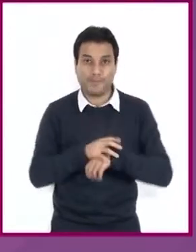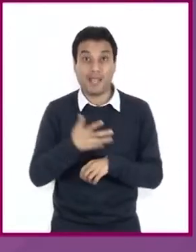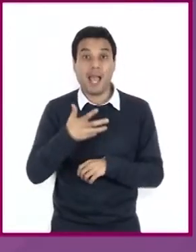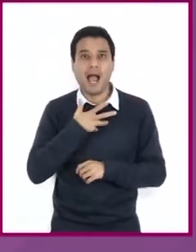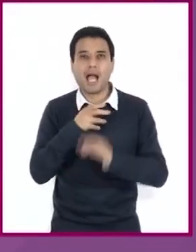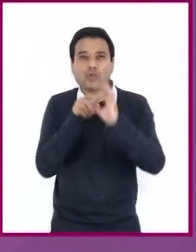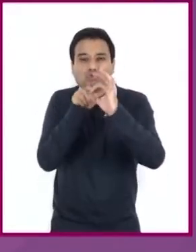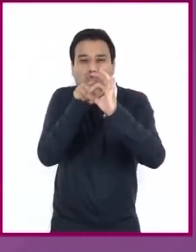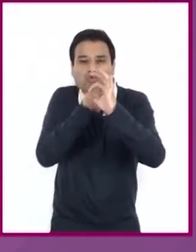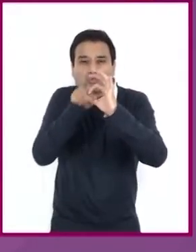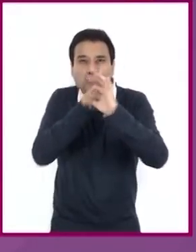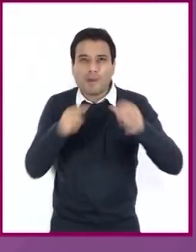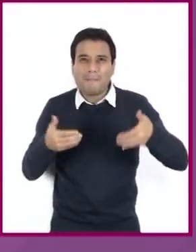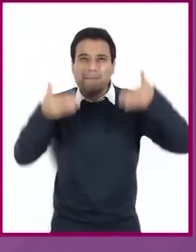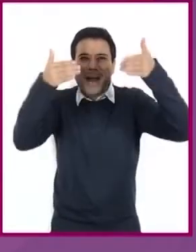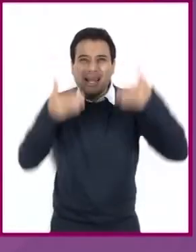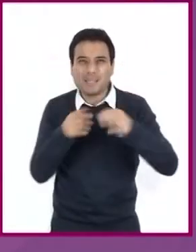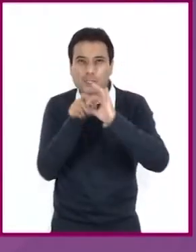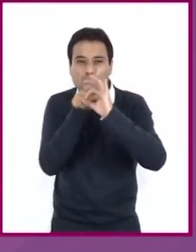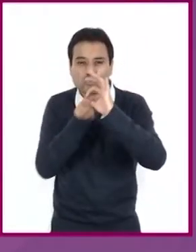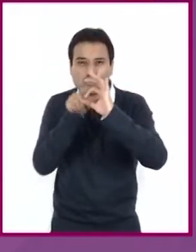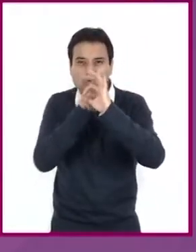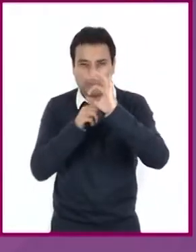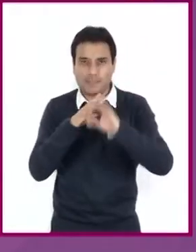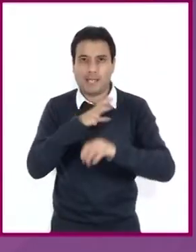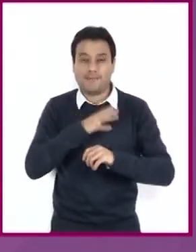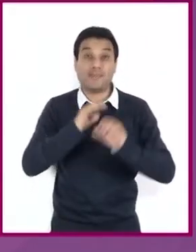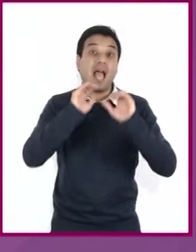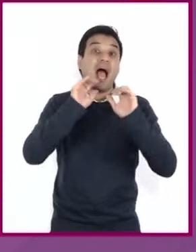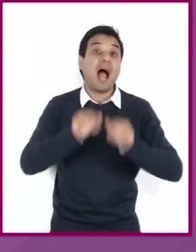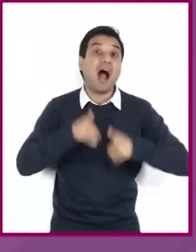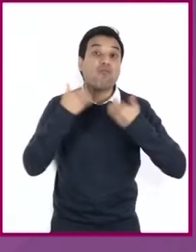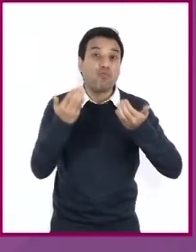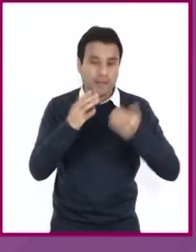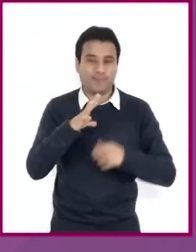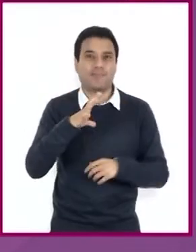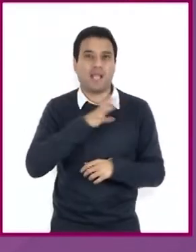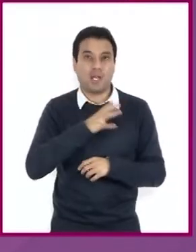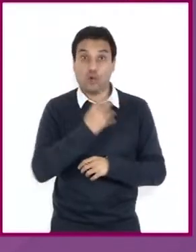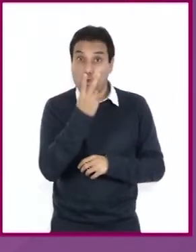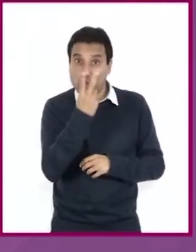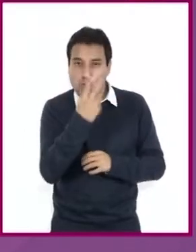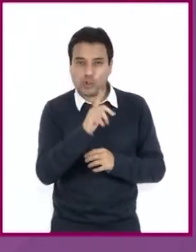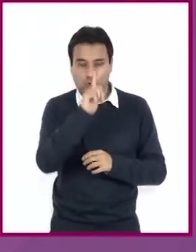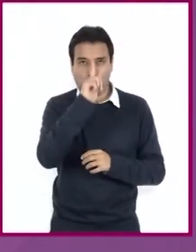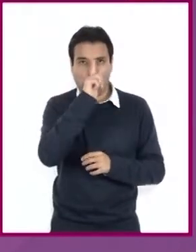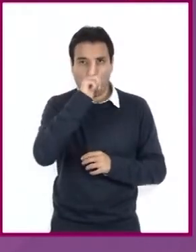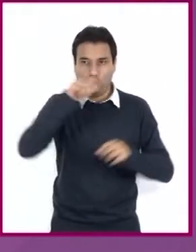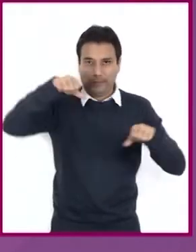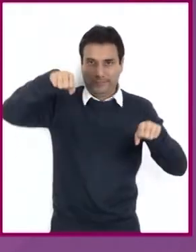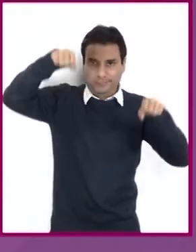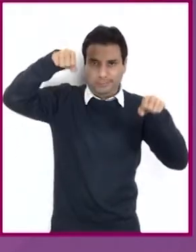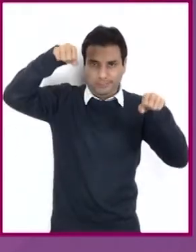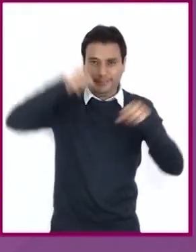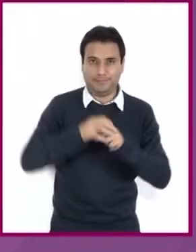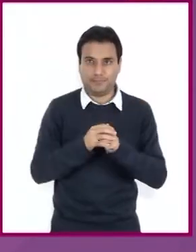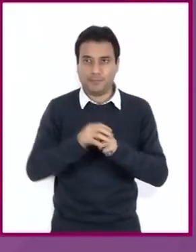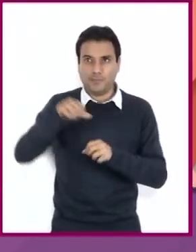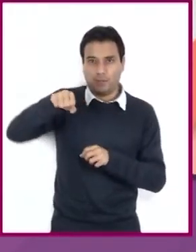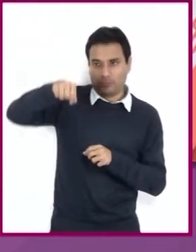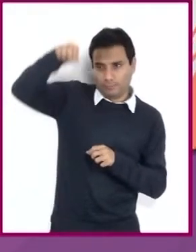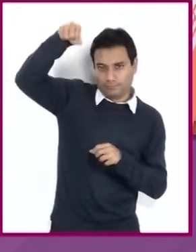pequeño agujero en una pared. Afuera del cuarto colgó 2 linternas o faroles a diferente